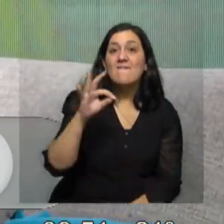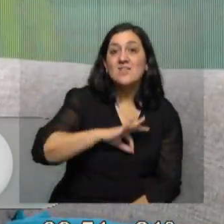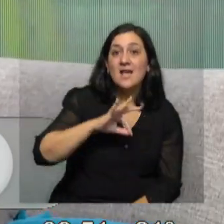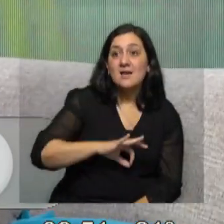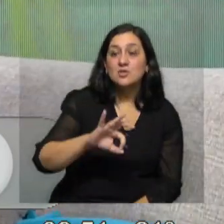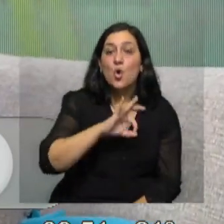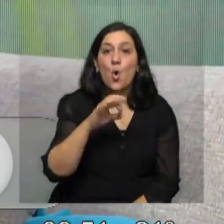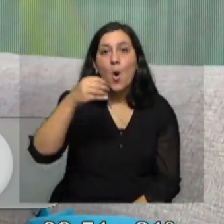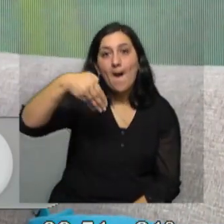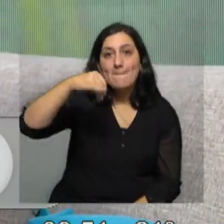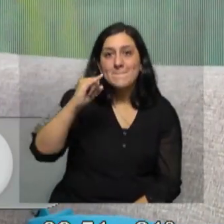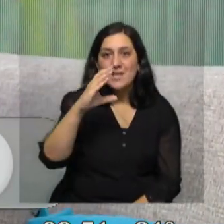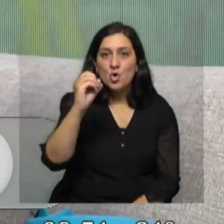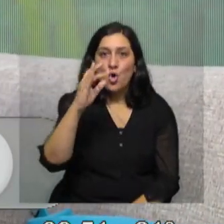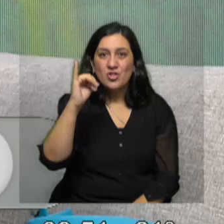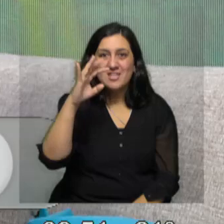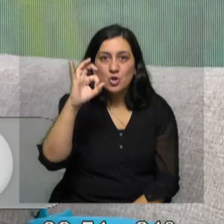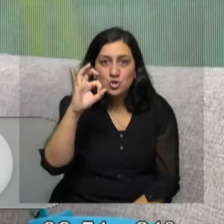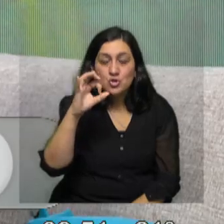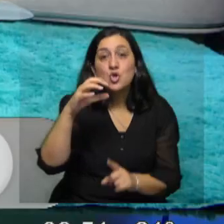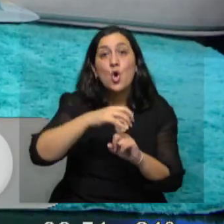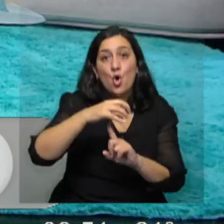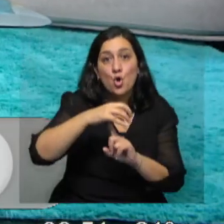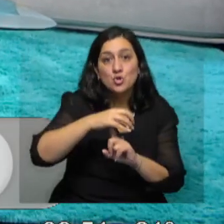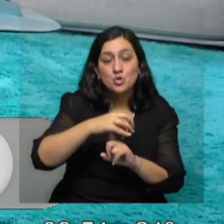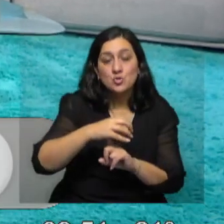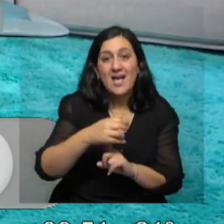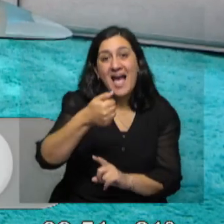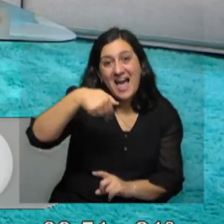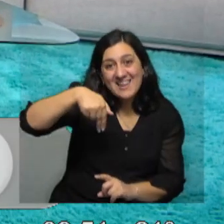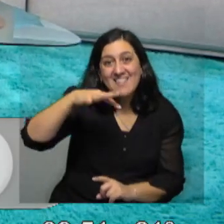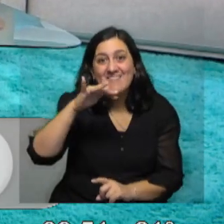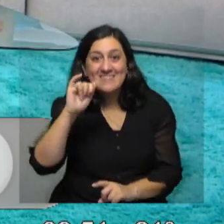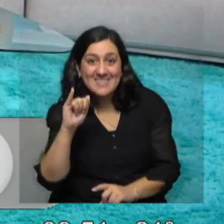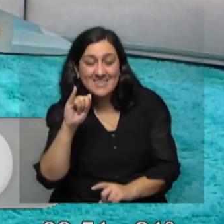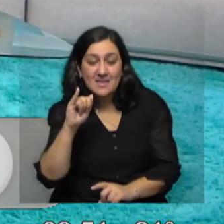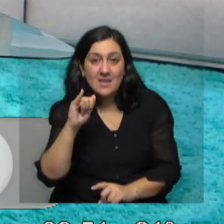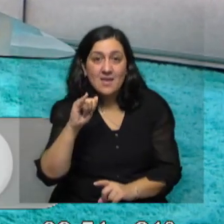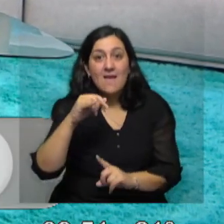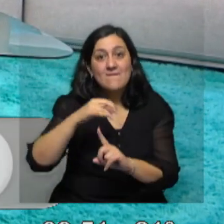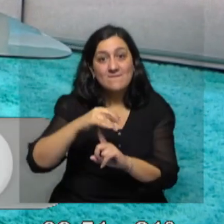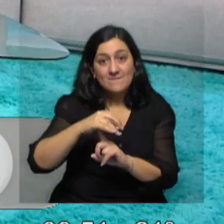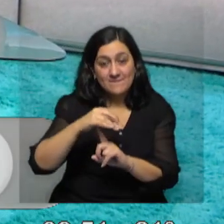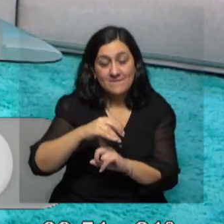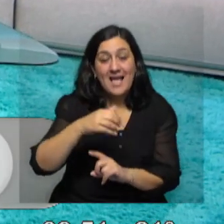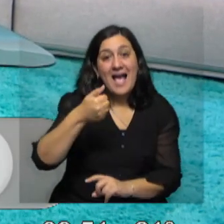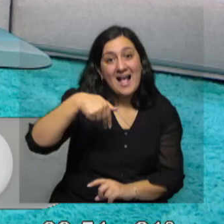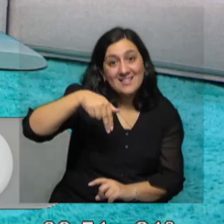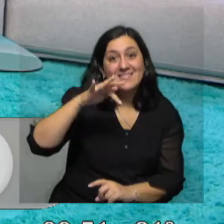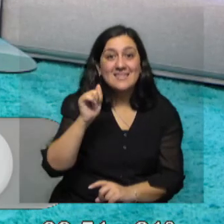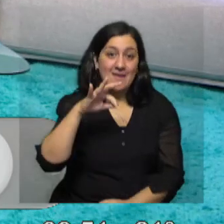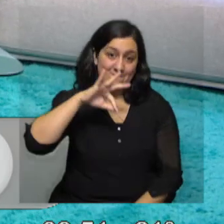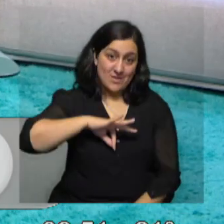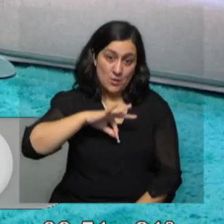antimicóticos, si son hongos. Si son hongos. Tenemos un mal uso de los antibióticos en Uruguay, que frente a cualquier síntoma mandamos, y eso nos está generando